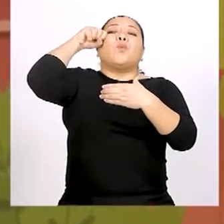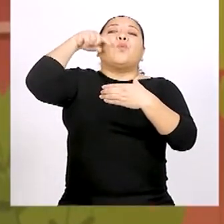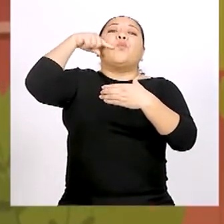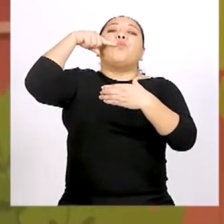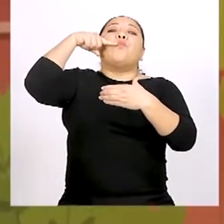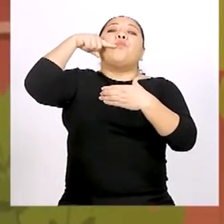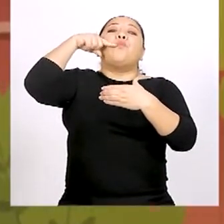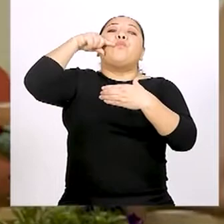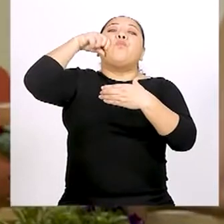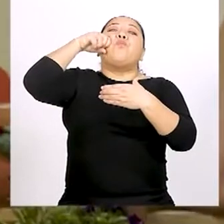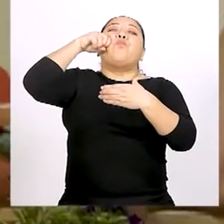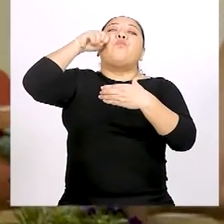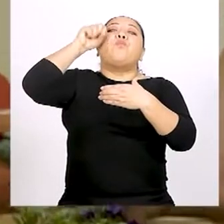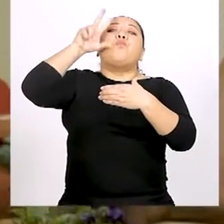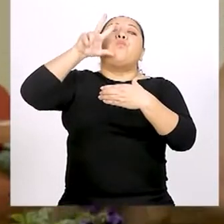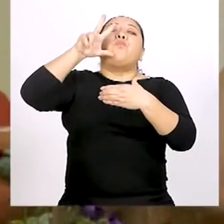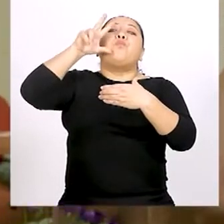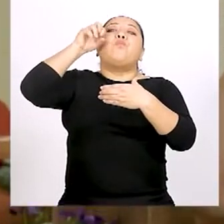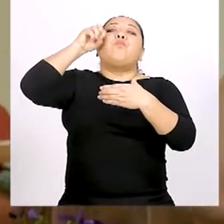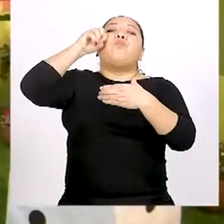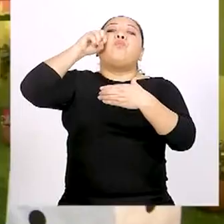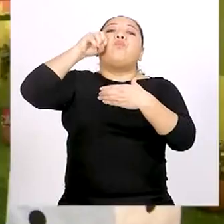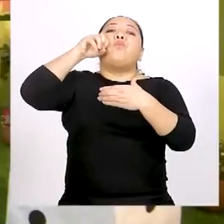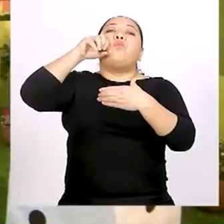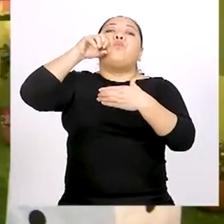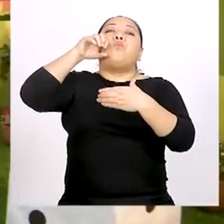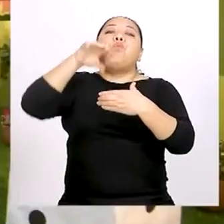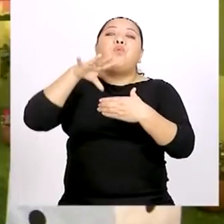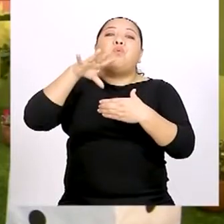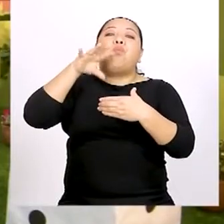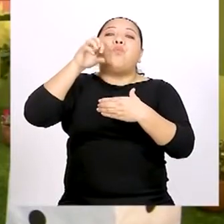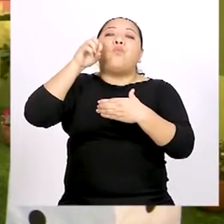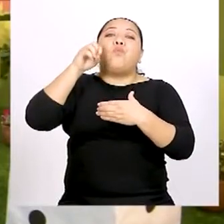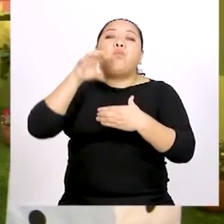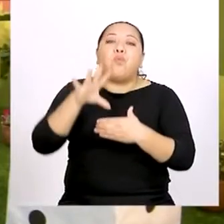y lo expulsamos por la boca en 3 tiempos, así.